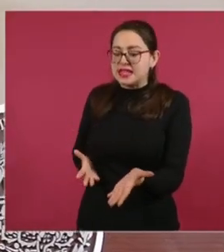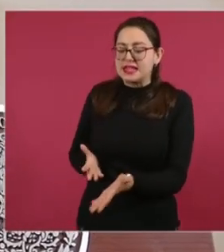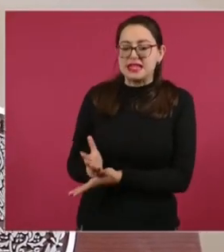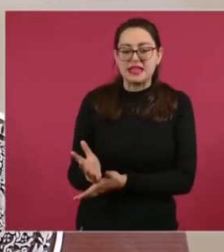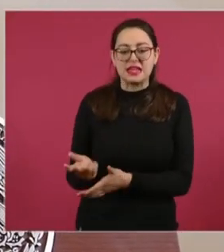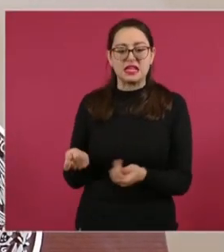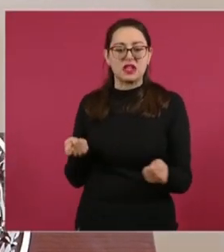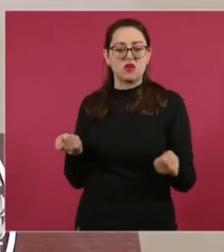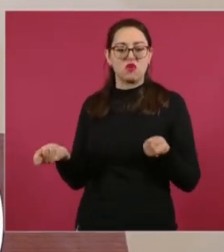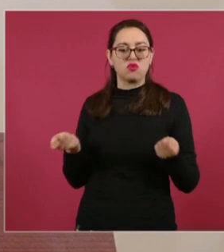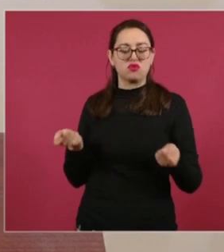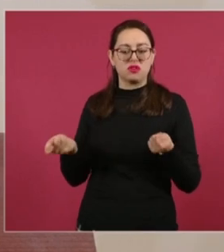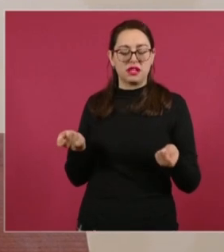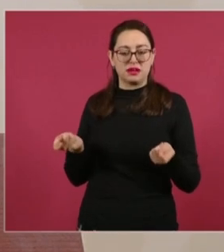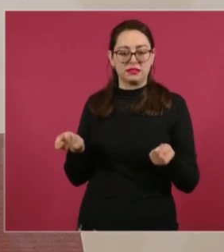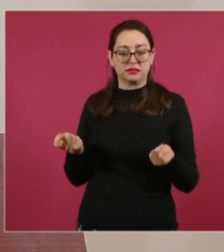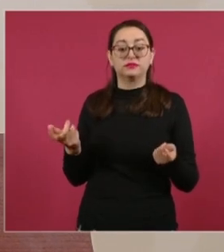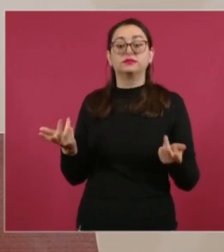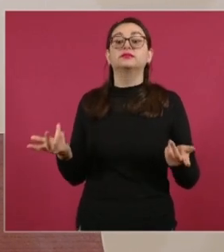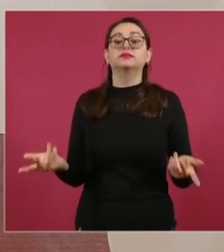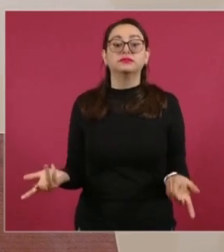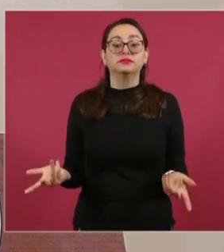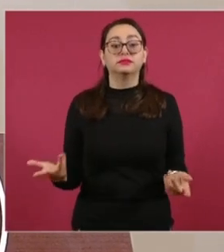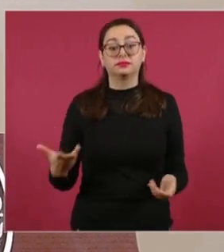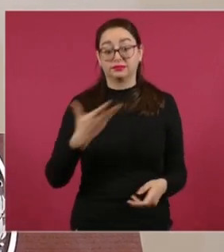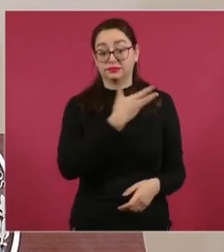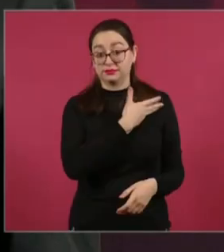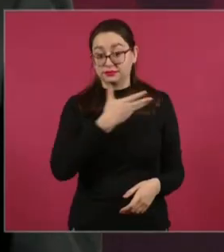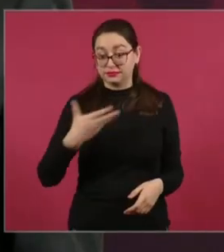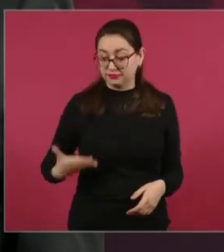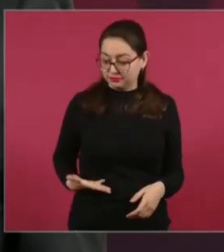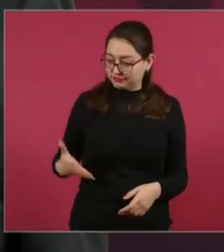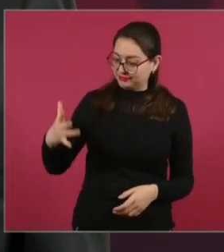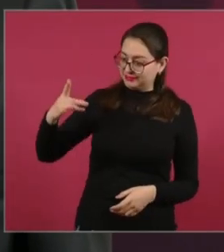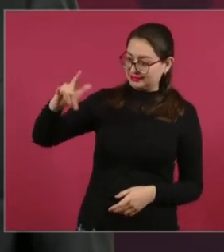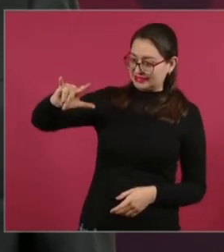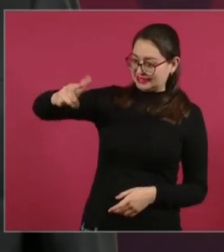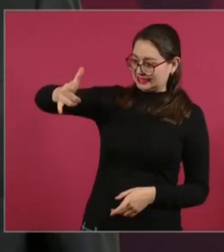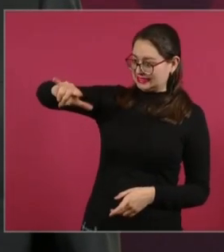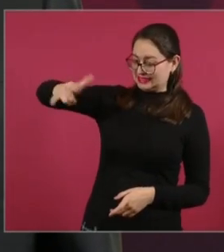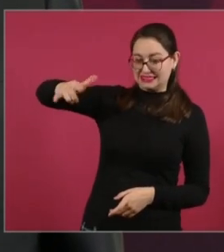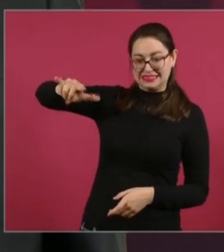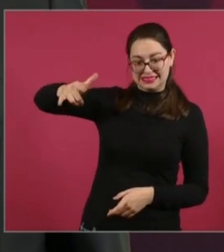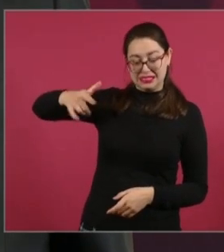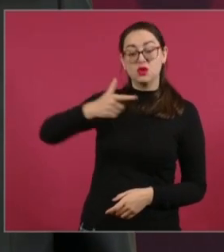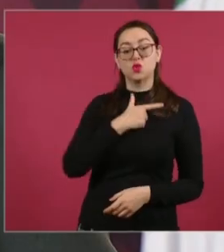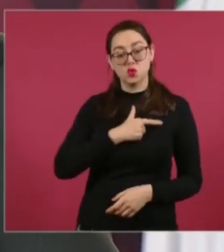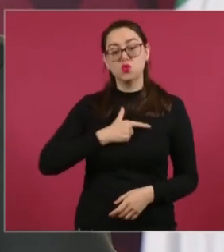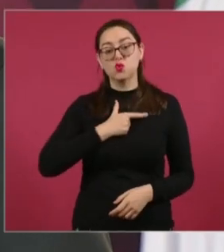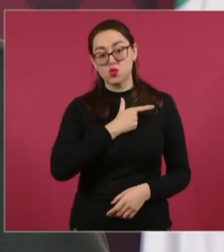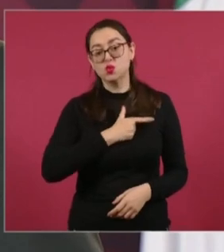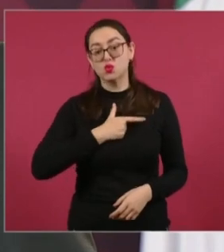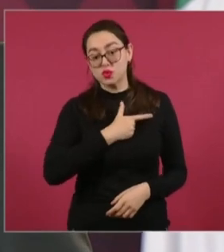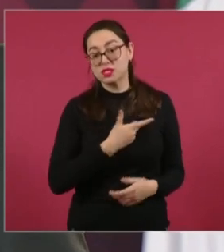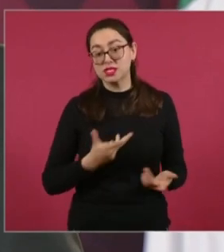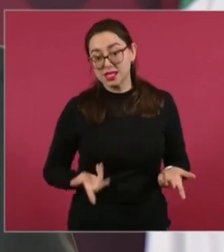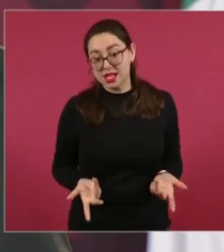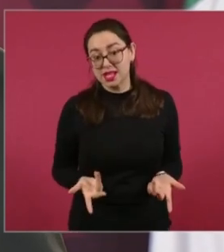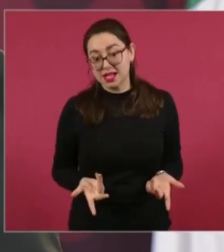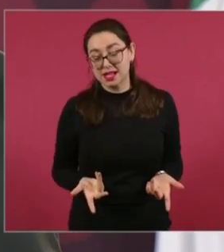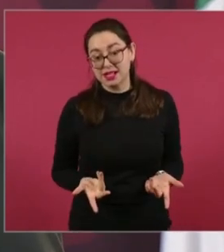en la presidencia, o presidentes